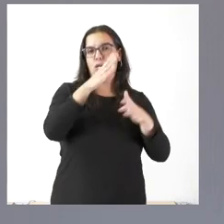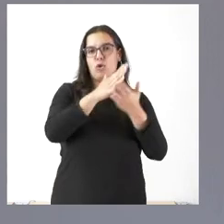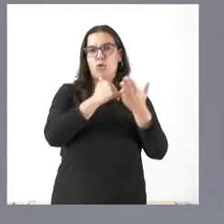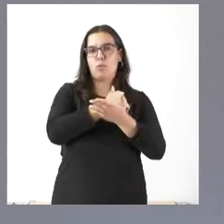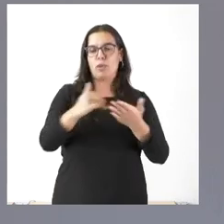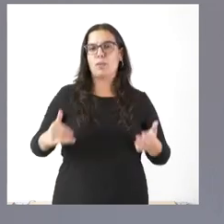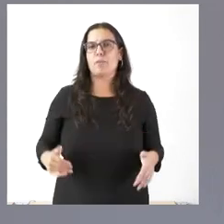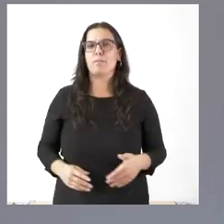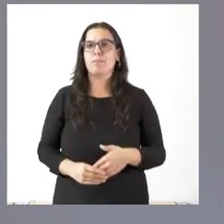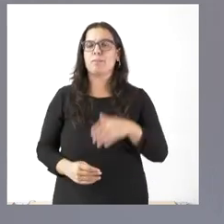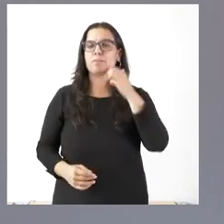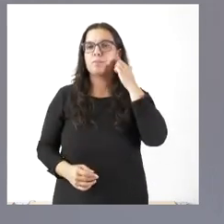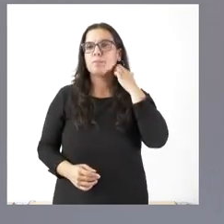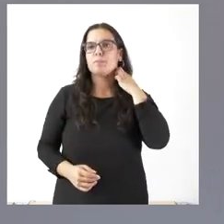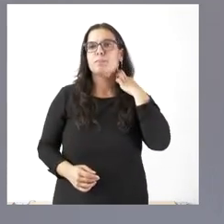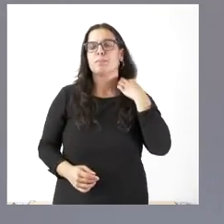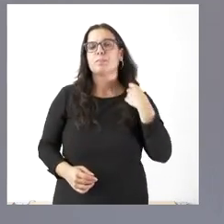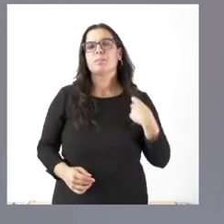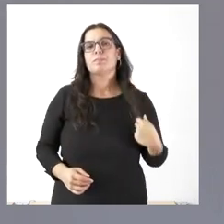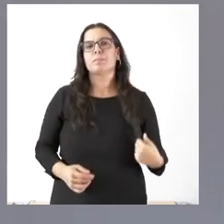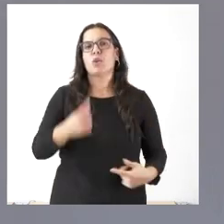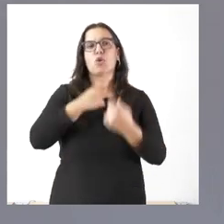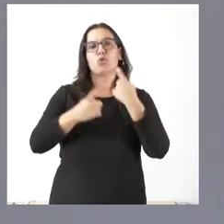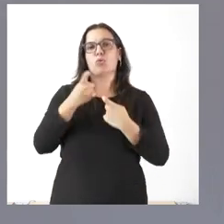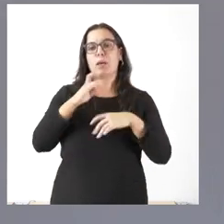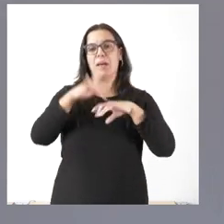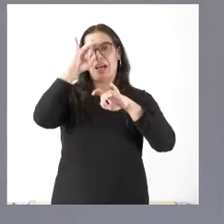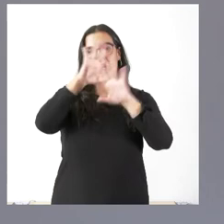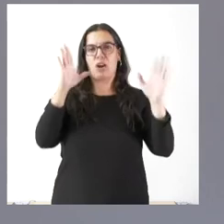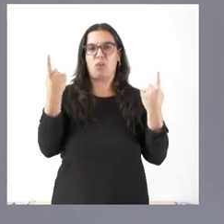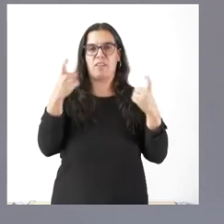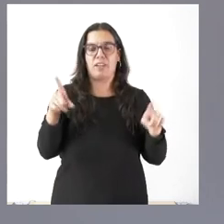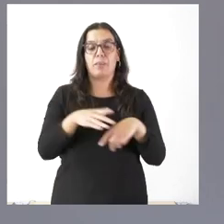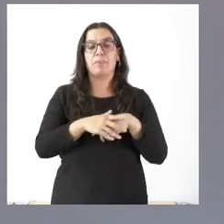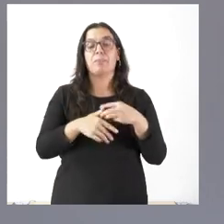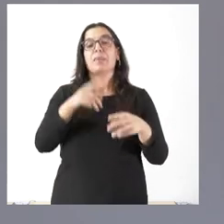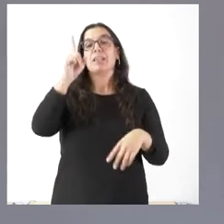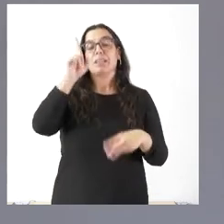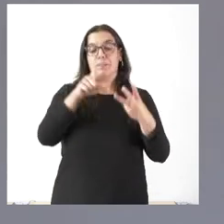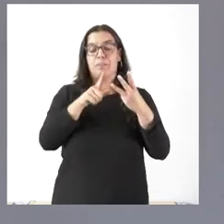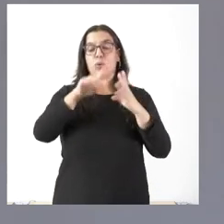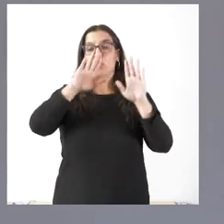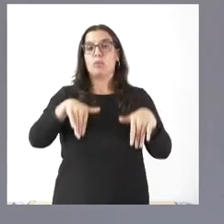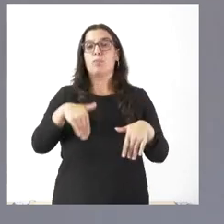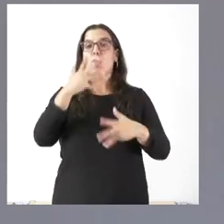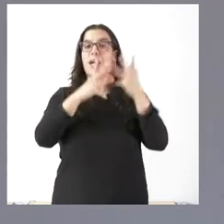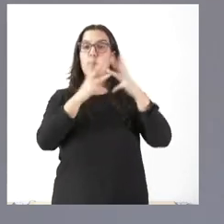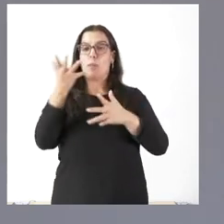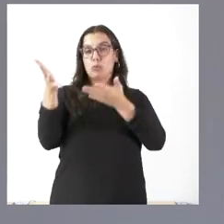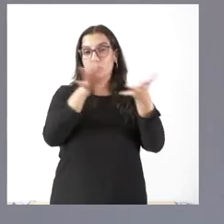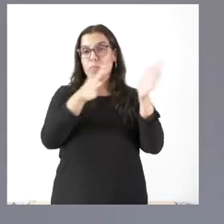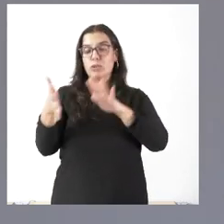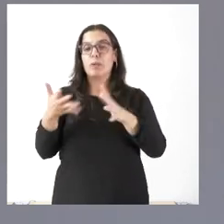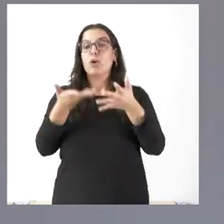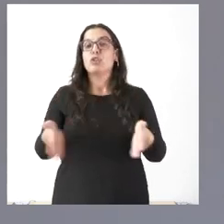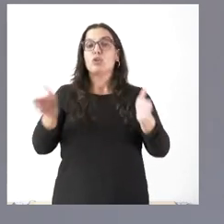qué consultar a nadie para definir esta opinión. Y, por último, la estimación de la que estamos hablando. Nosotros en Castilla y León, el conjunto de